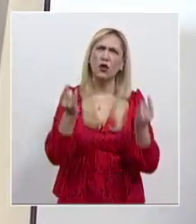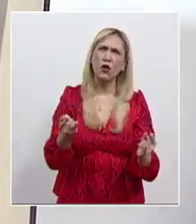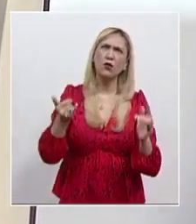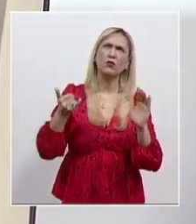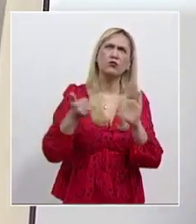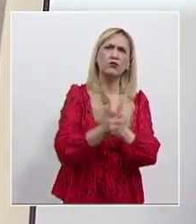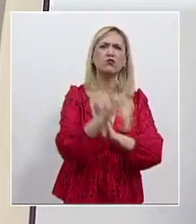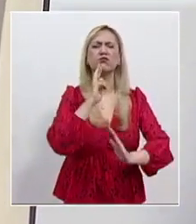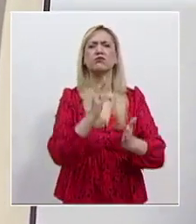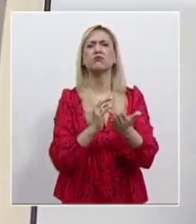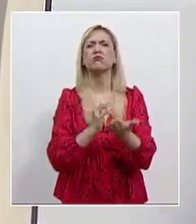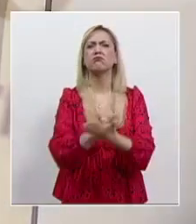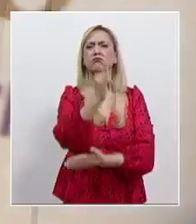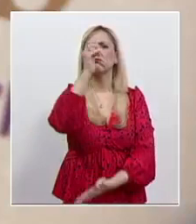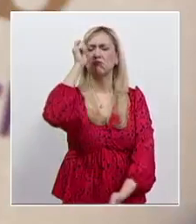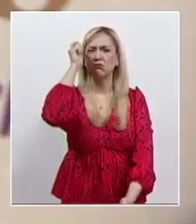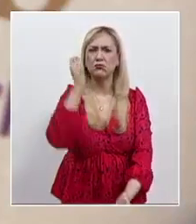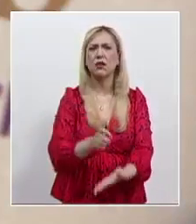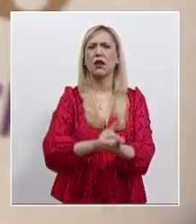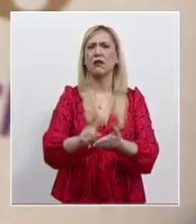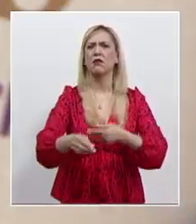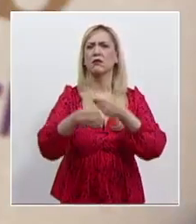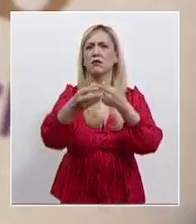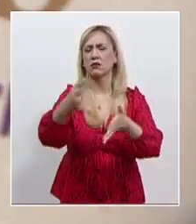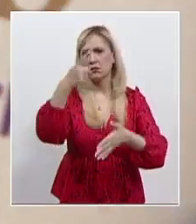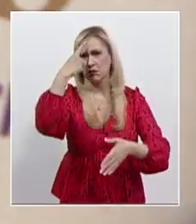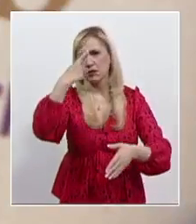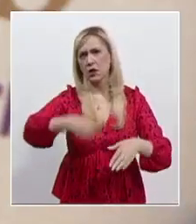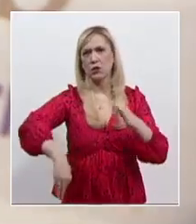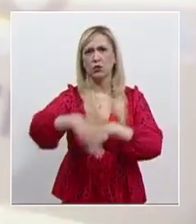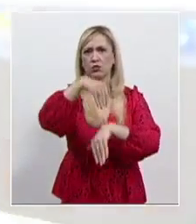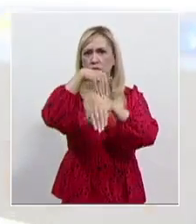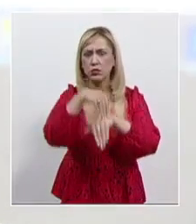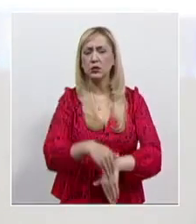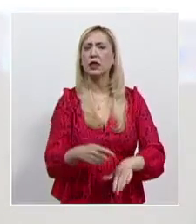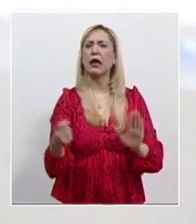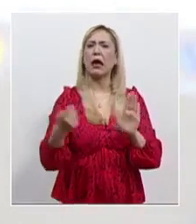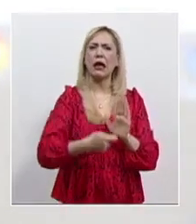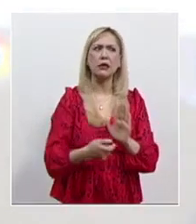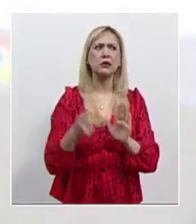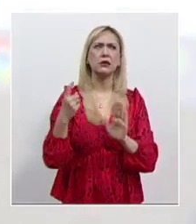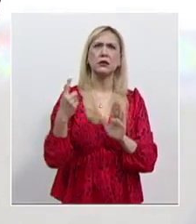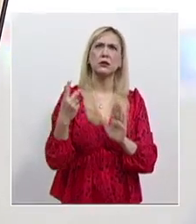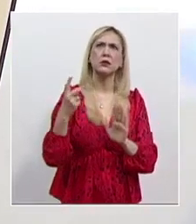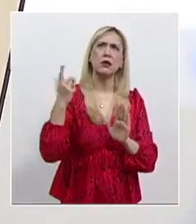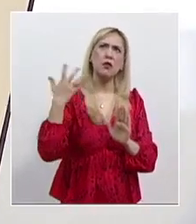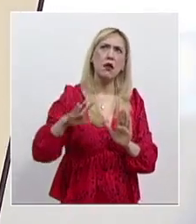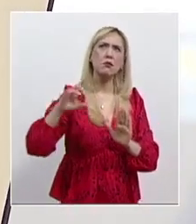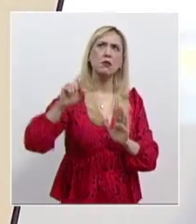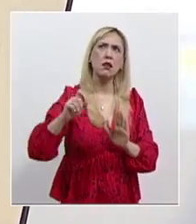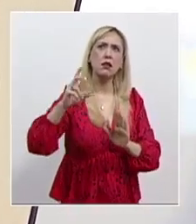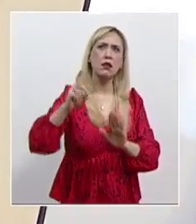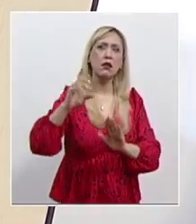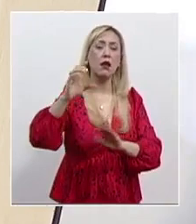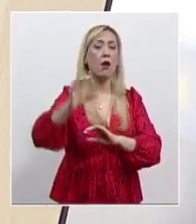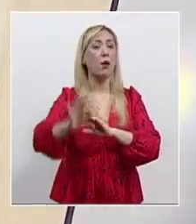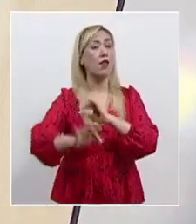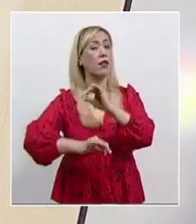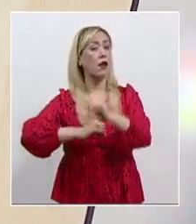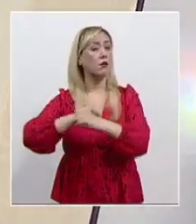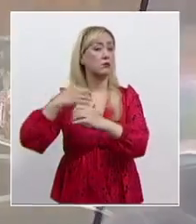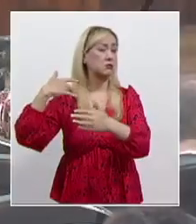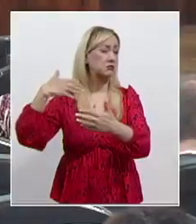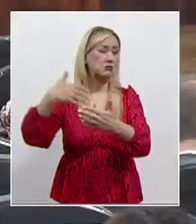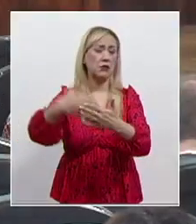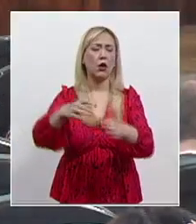una publicación utilizada a lo largo de las décadas para dar a conocer las resoluciones judiciales de los tribunales del Fuero Común de la